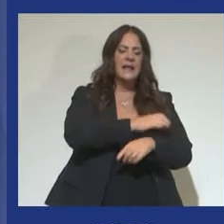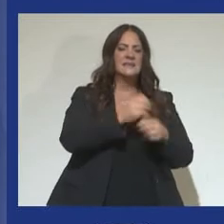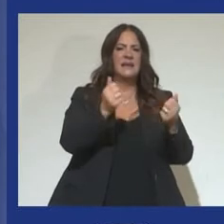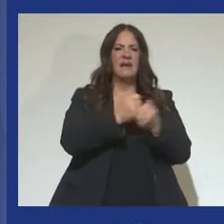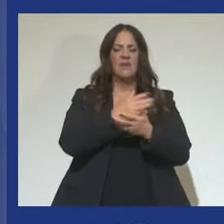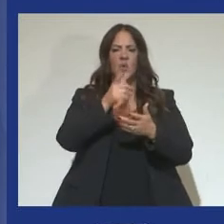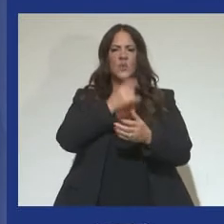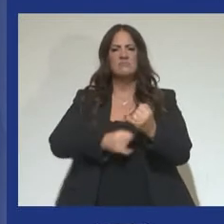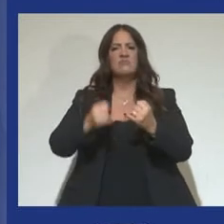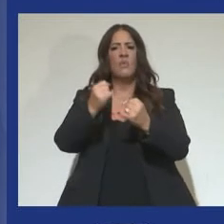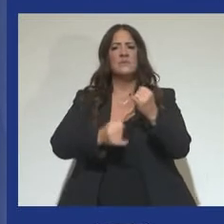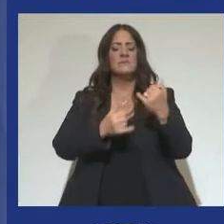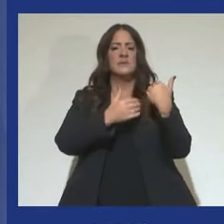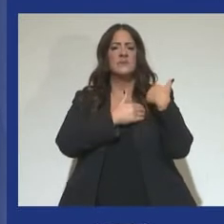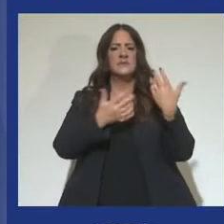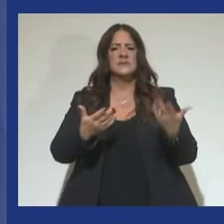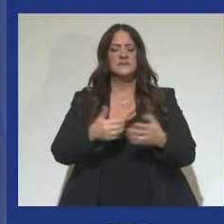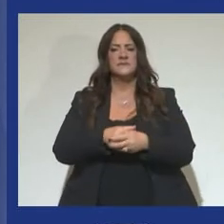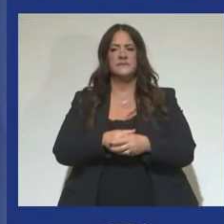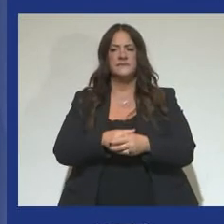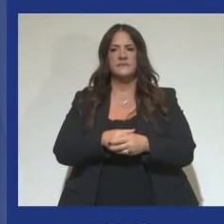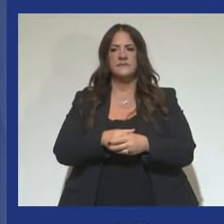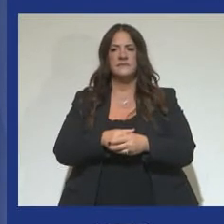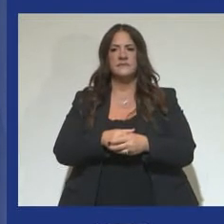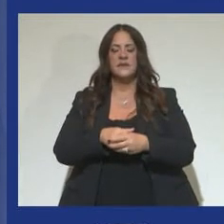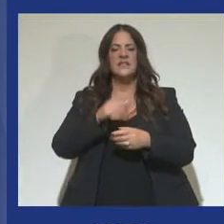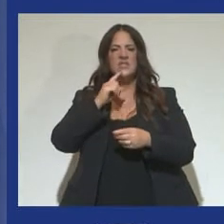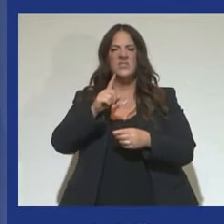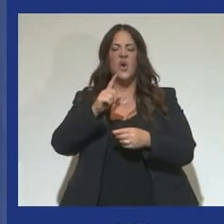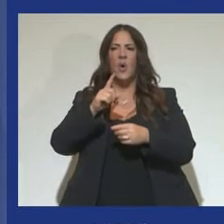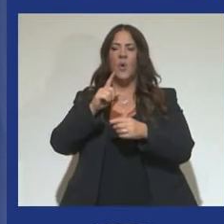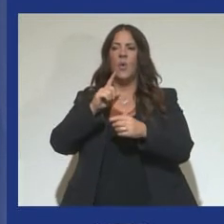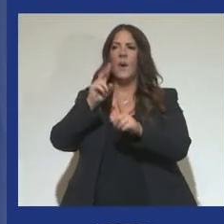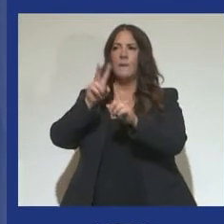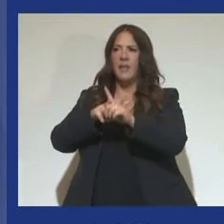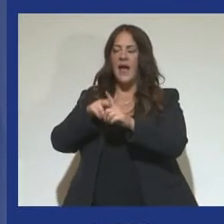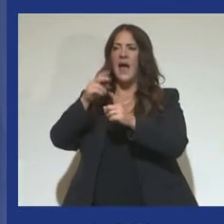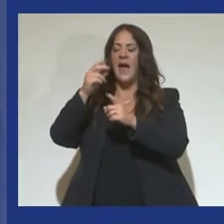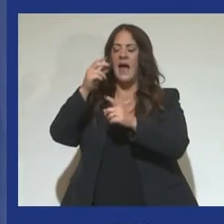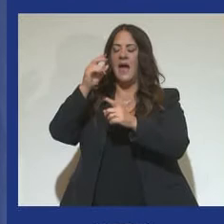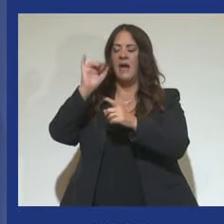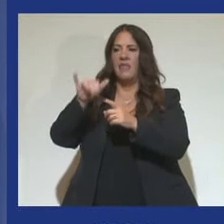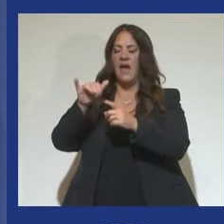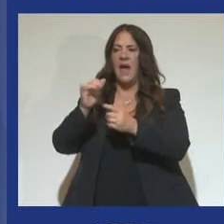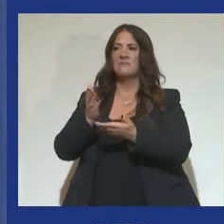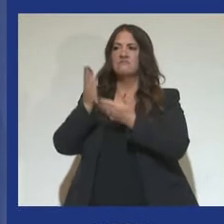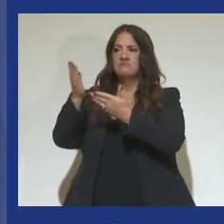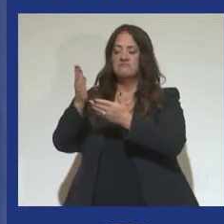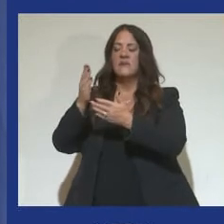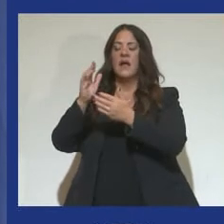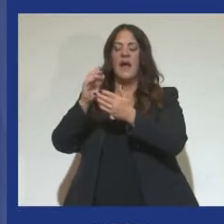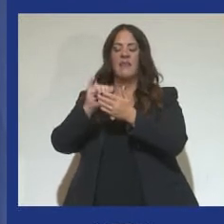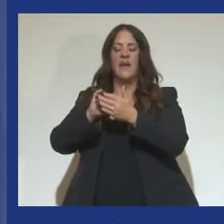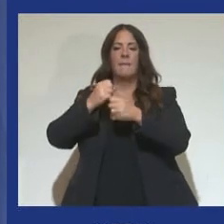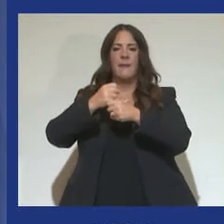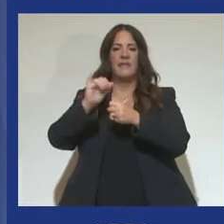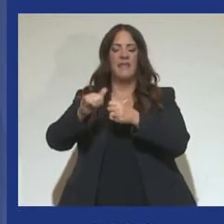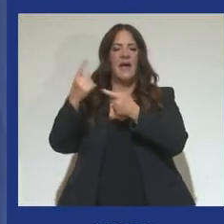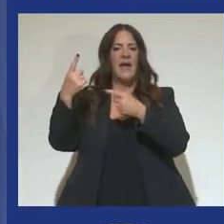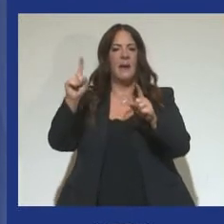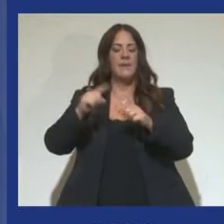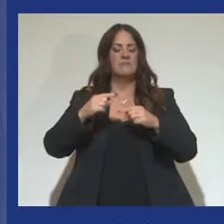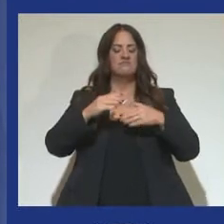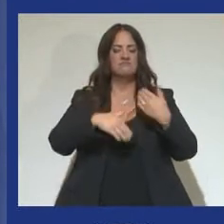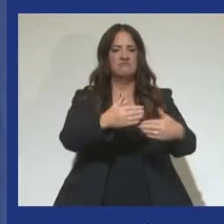espectro y ahí está el reto de la aplicación y la implementación así que estamos trabajando a través de todo esto es toda la llamada